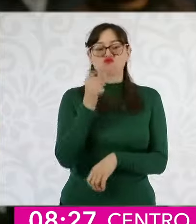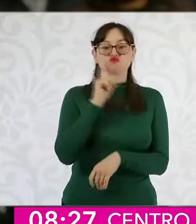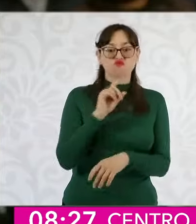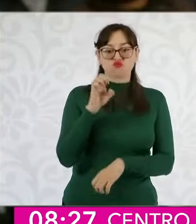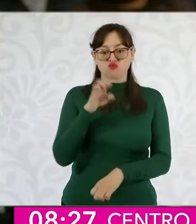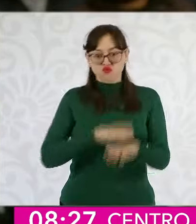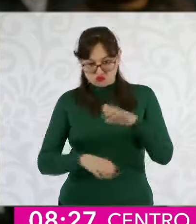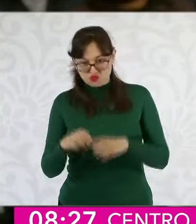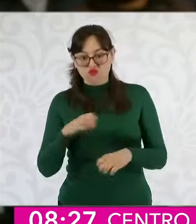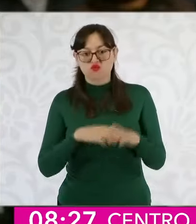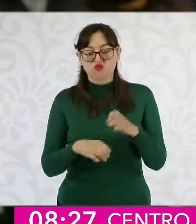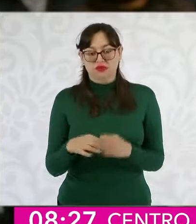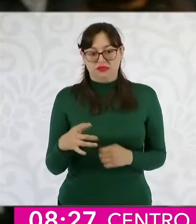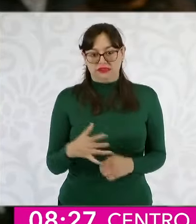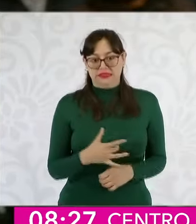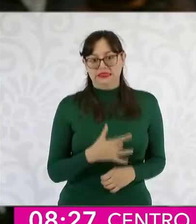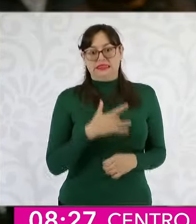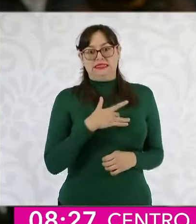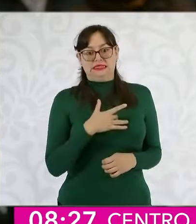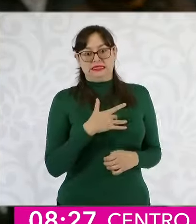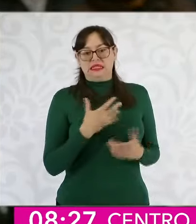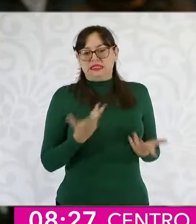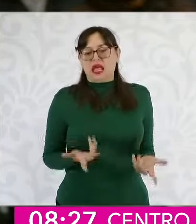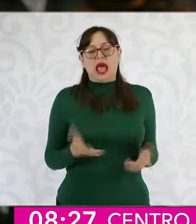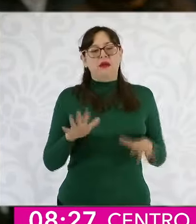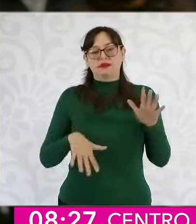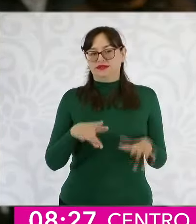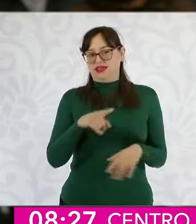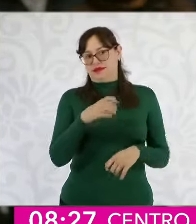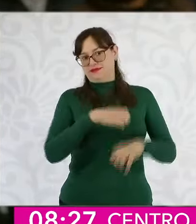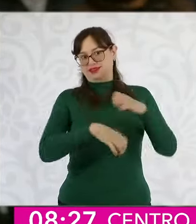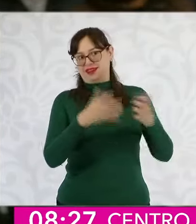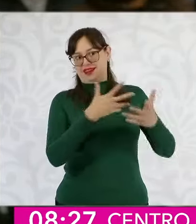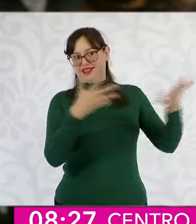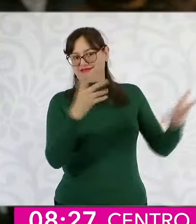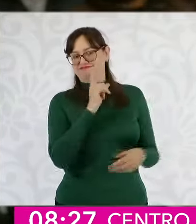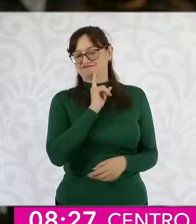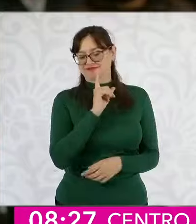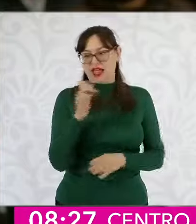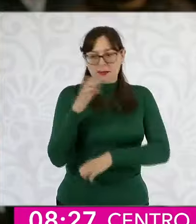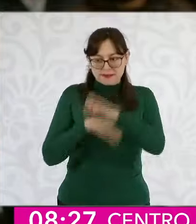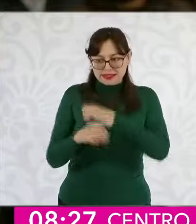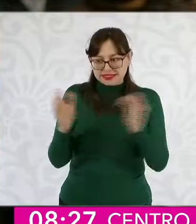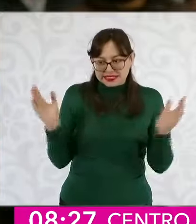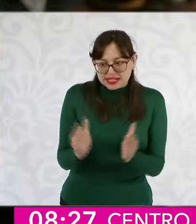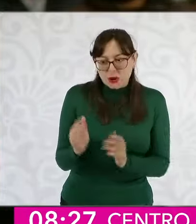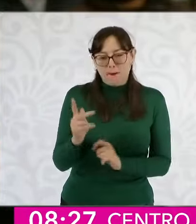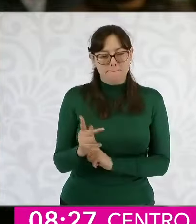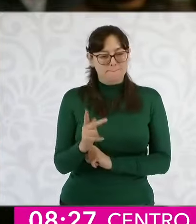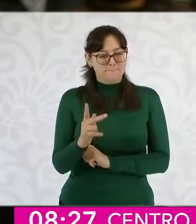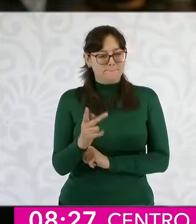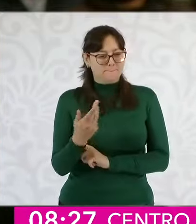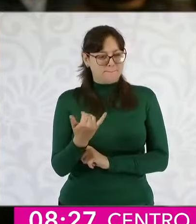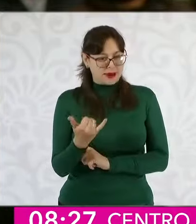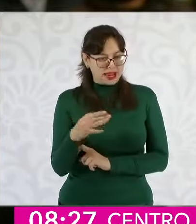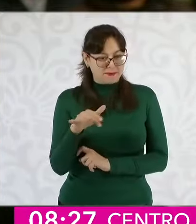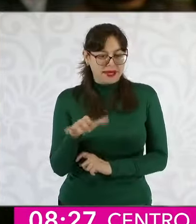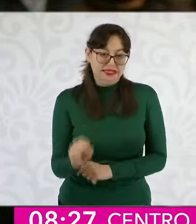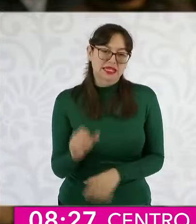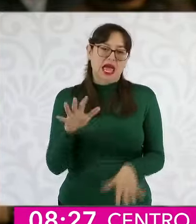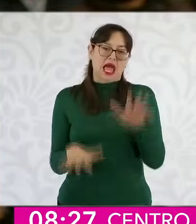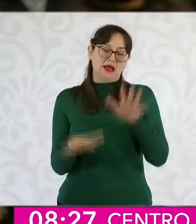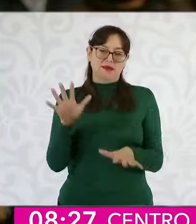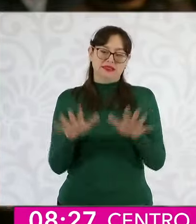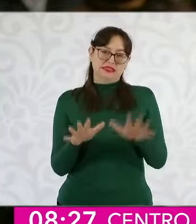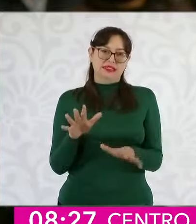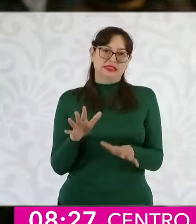no tienen, bueno, tienen un nivel de micro, mediana, la gente pues que también le cree muchas